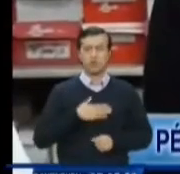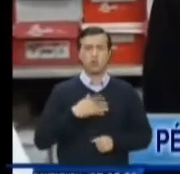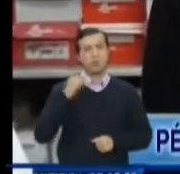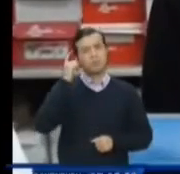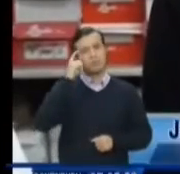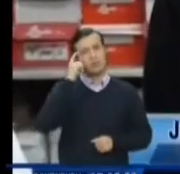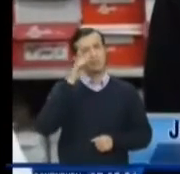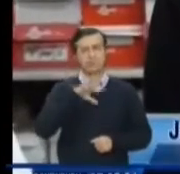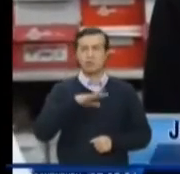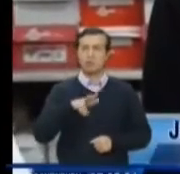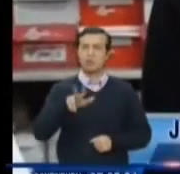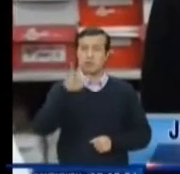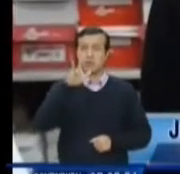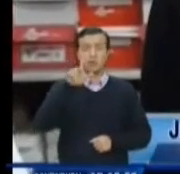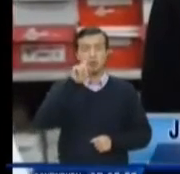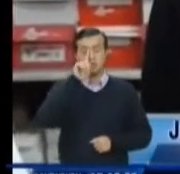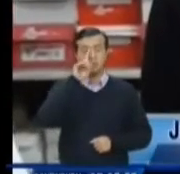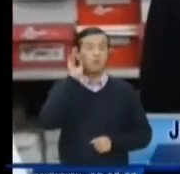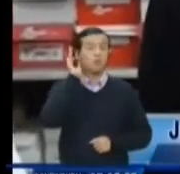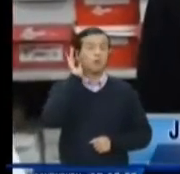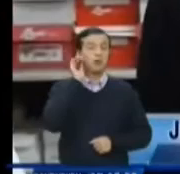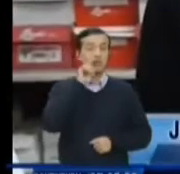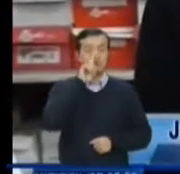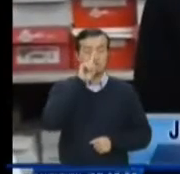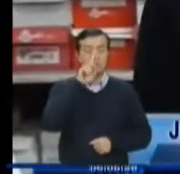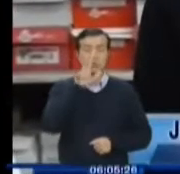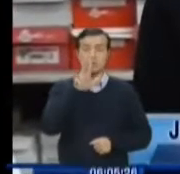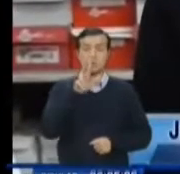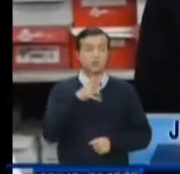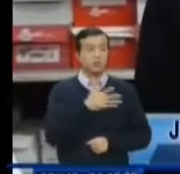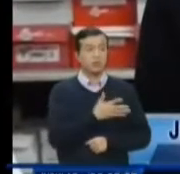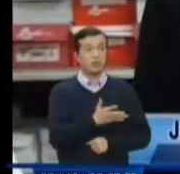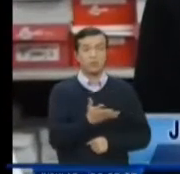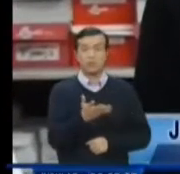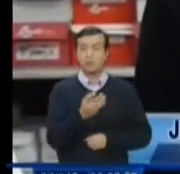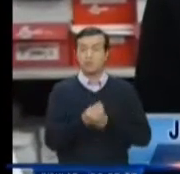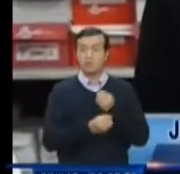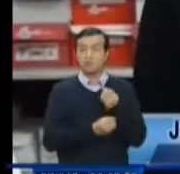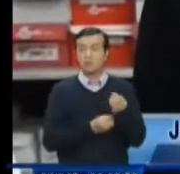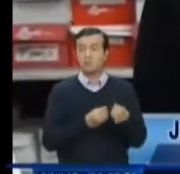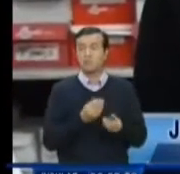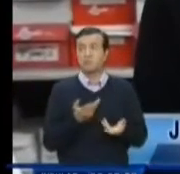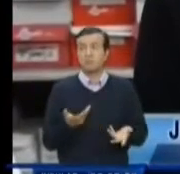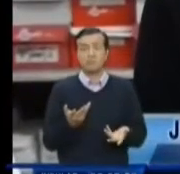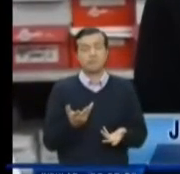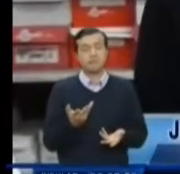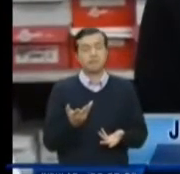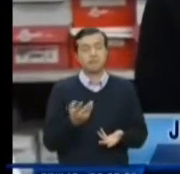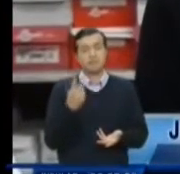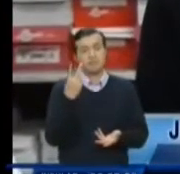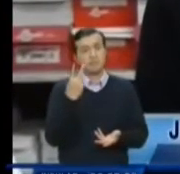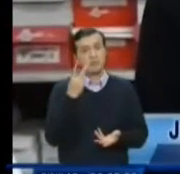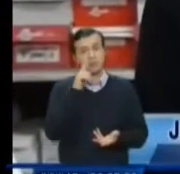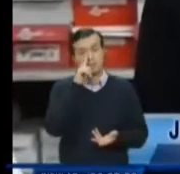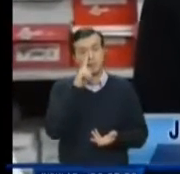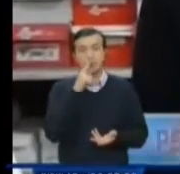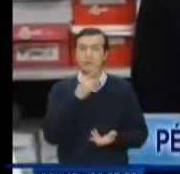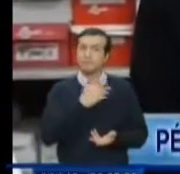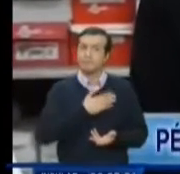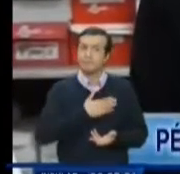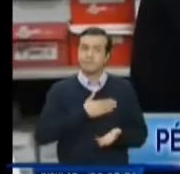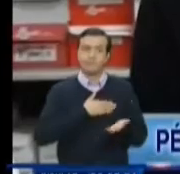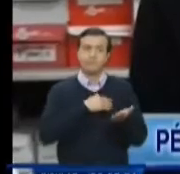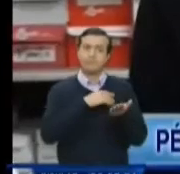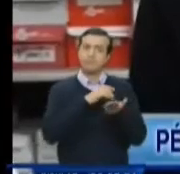con 3 empleadas, digamos. Pero a raíz de esto me ha tocado liquidar a 2 empleadas,